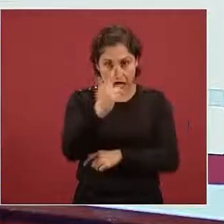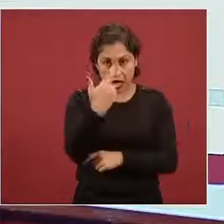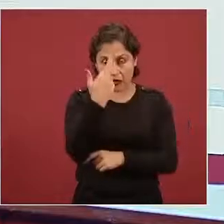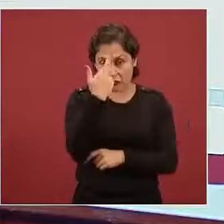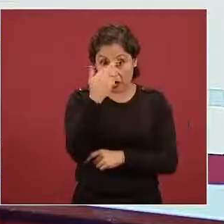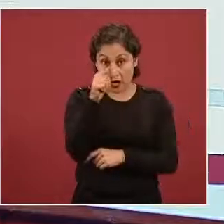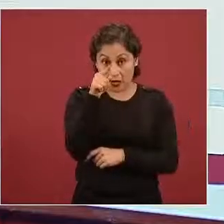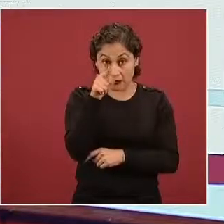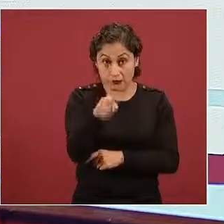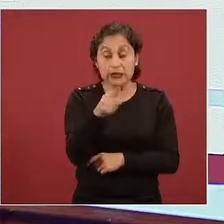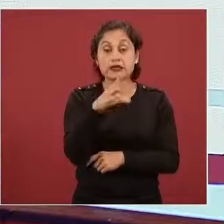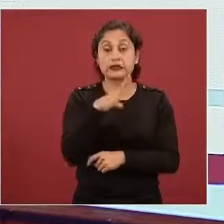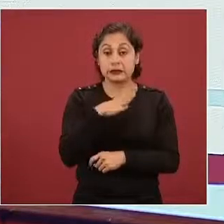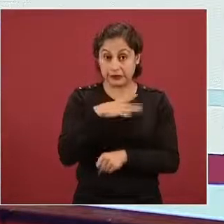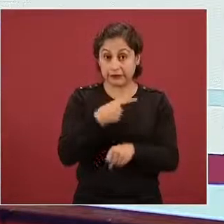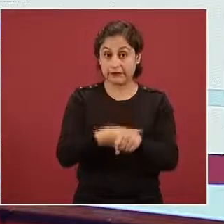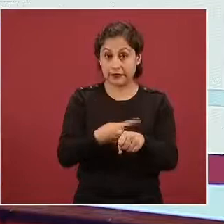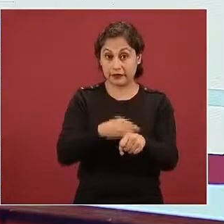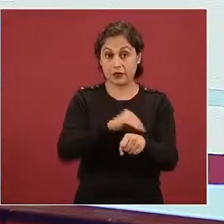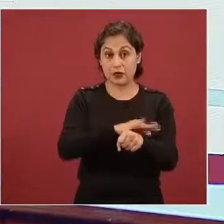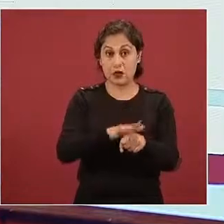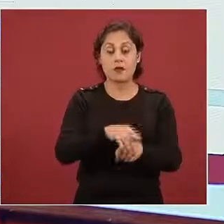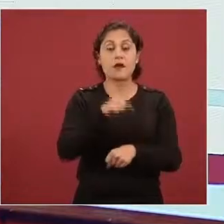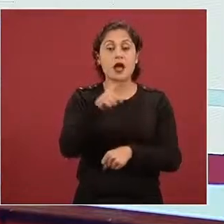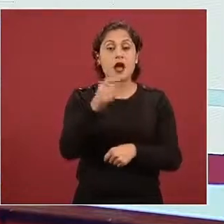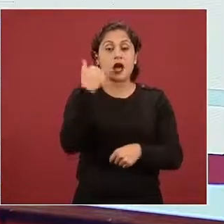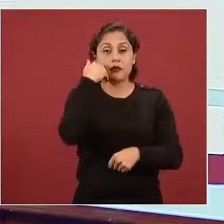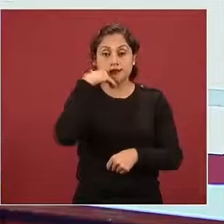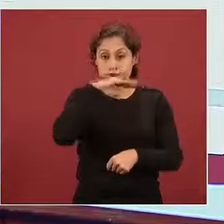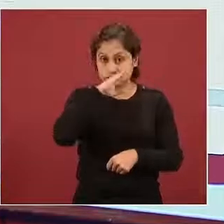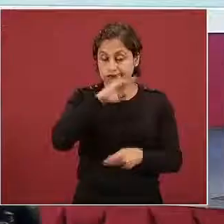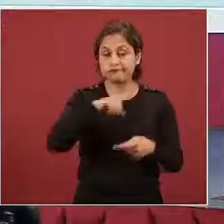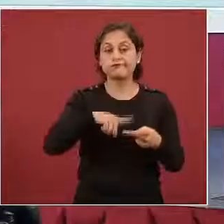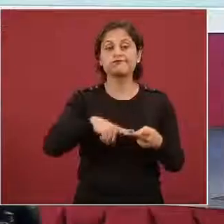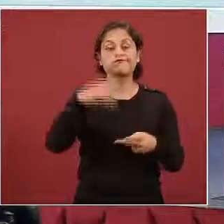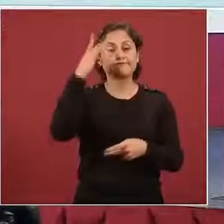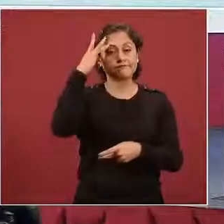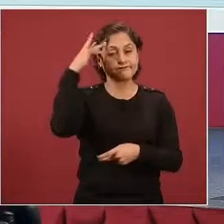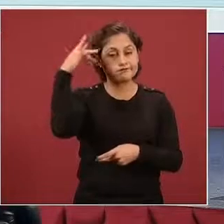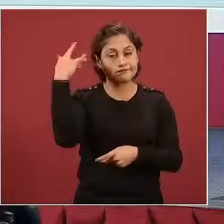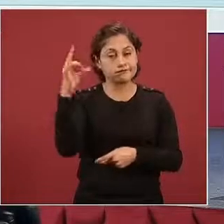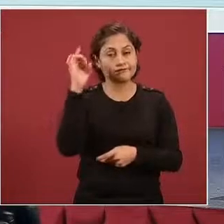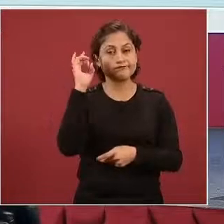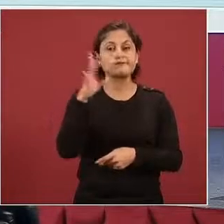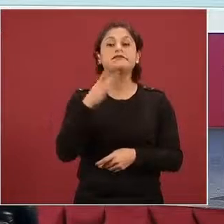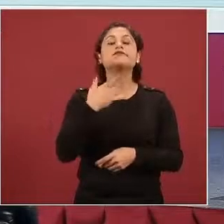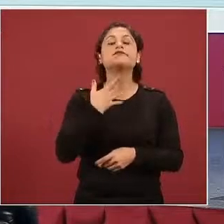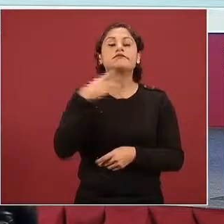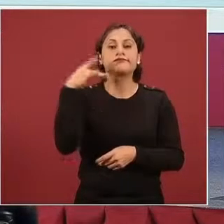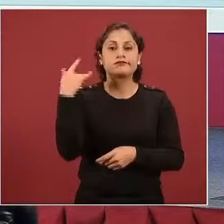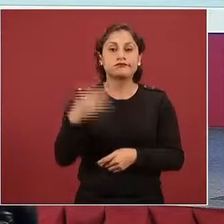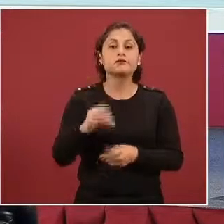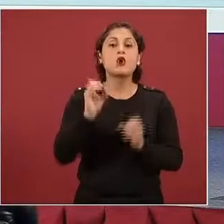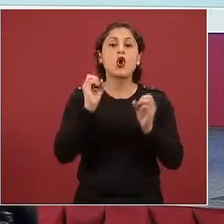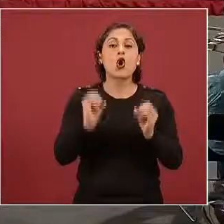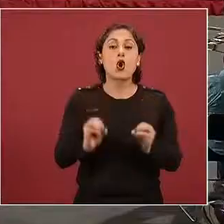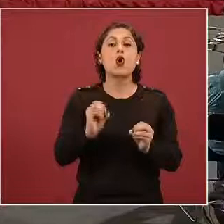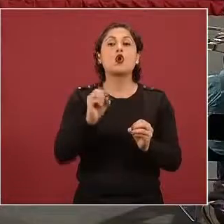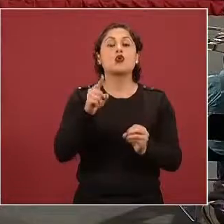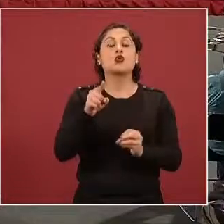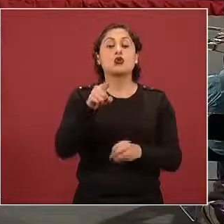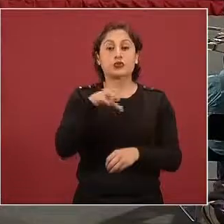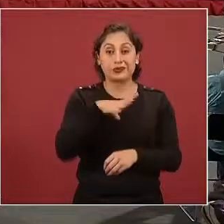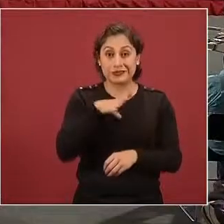tiene fiebre, tos, dolor de cabeza, dolor de garganta y cualquiera de los otros síntomas, y tiene además 60 o